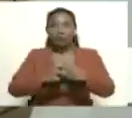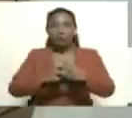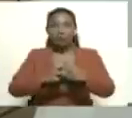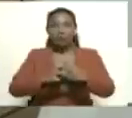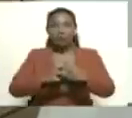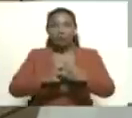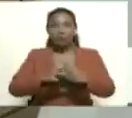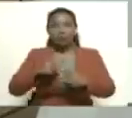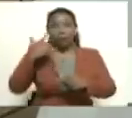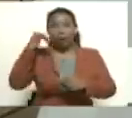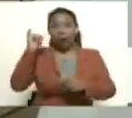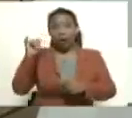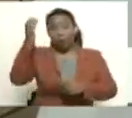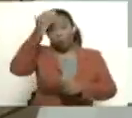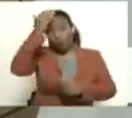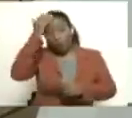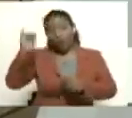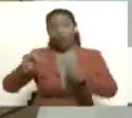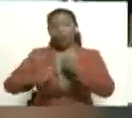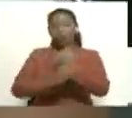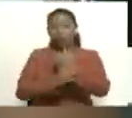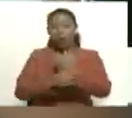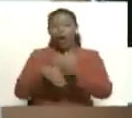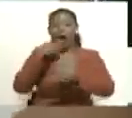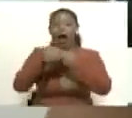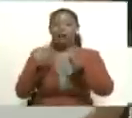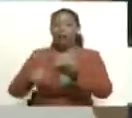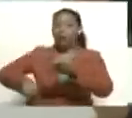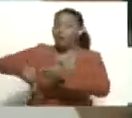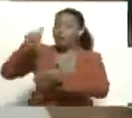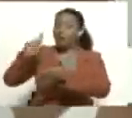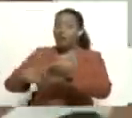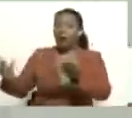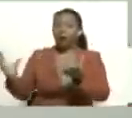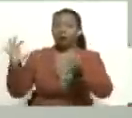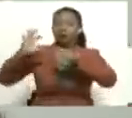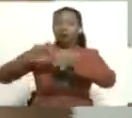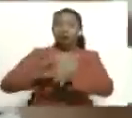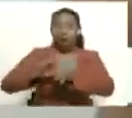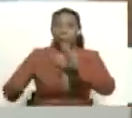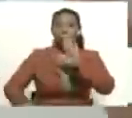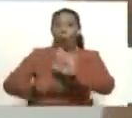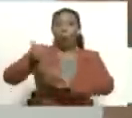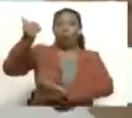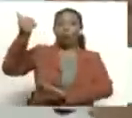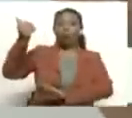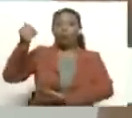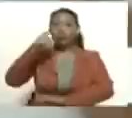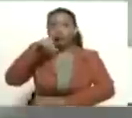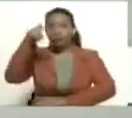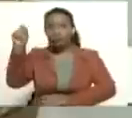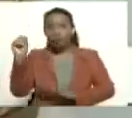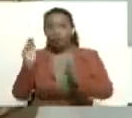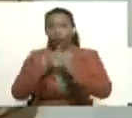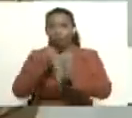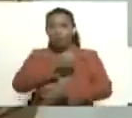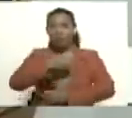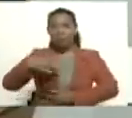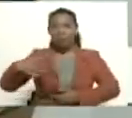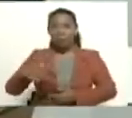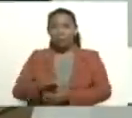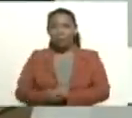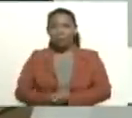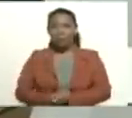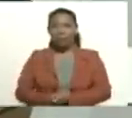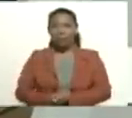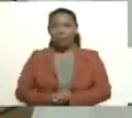Luis Borges. Trump y Guaidó sellan su alianza contra Maduro en la Casa Blanca. Eso no fue que sellaron su alianza. Ahí está la confesión